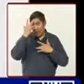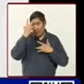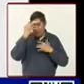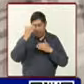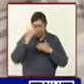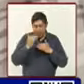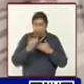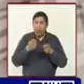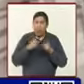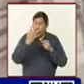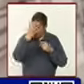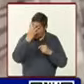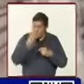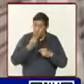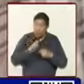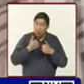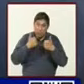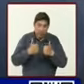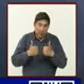enfermedades.